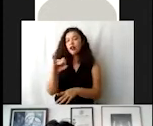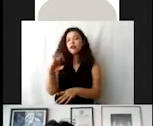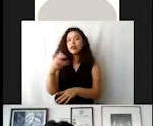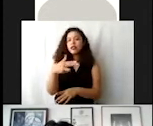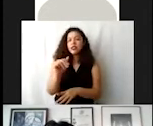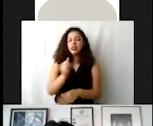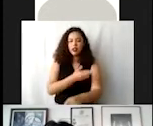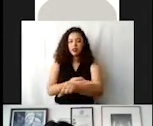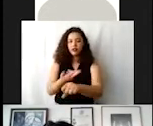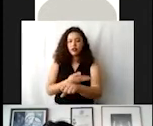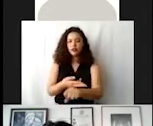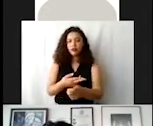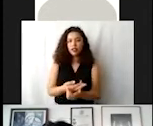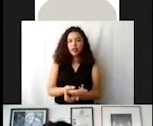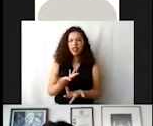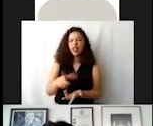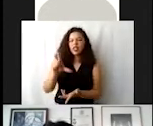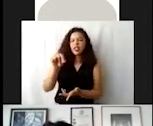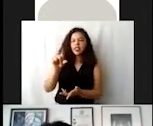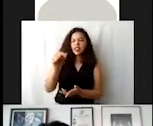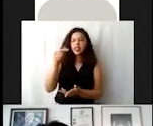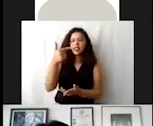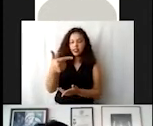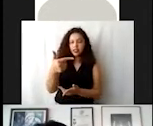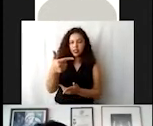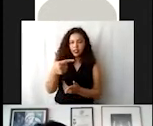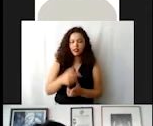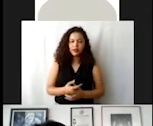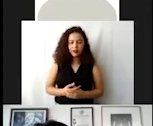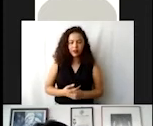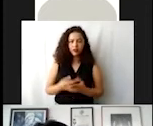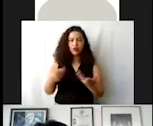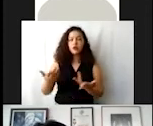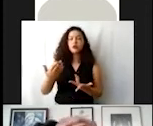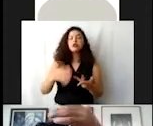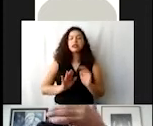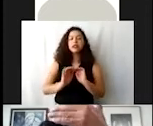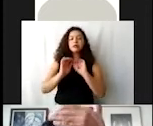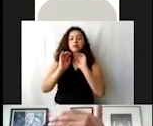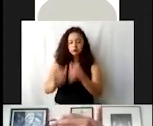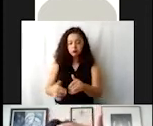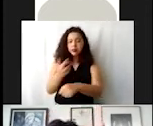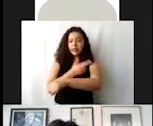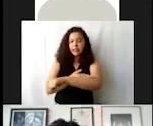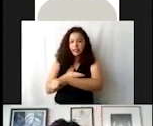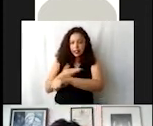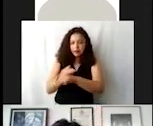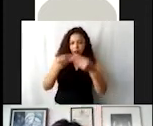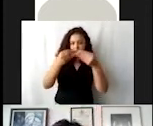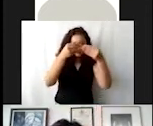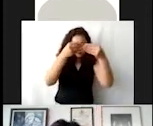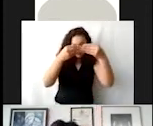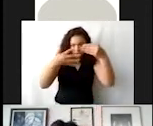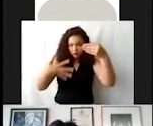es la 77. Ustedes entran, trámites, y les va a desglosar todos los trámites